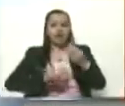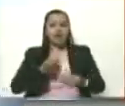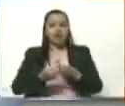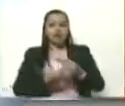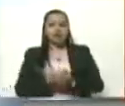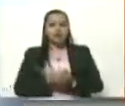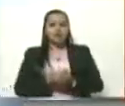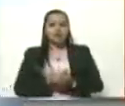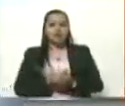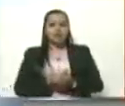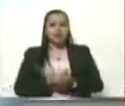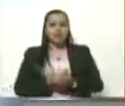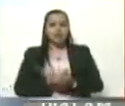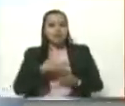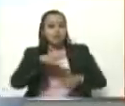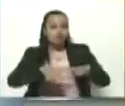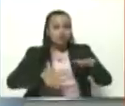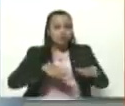una huella importante